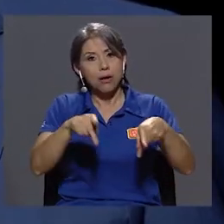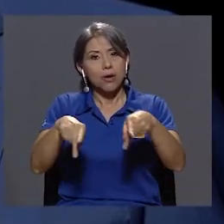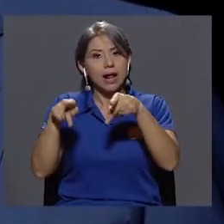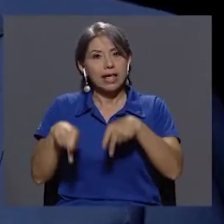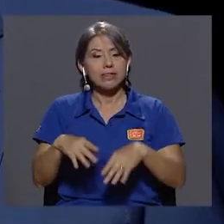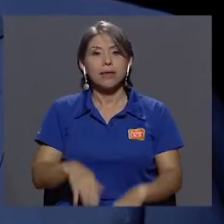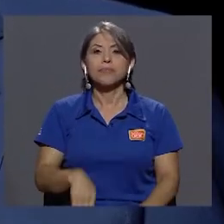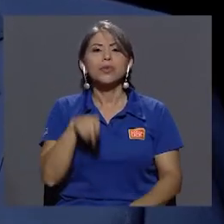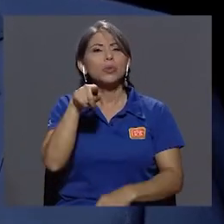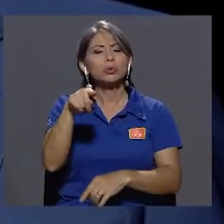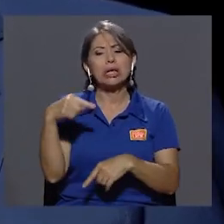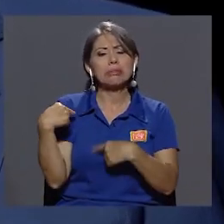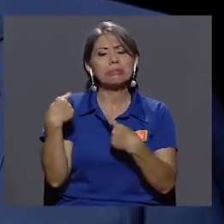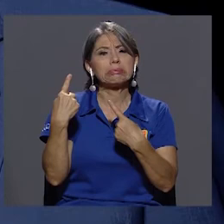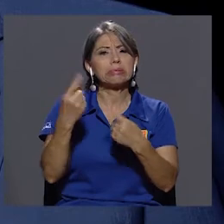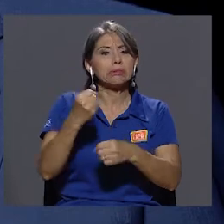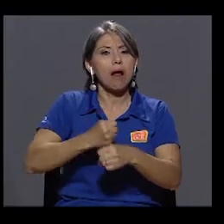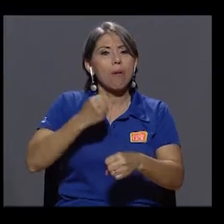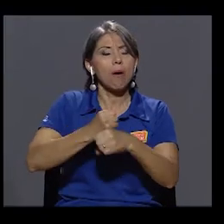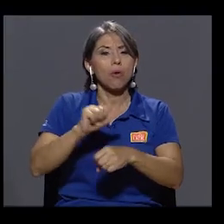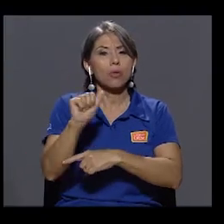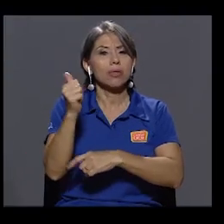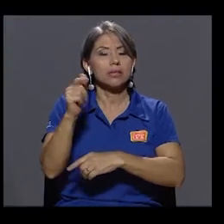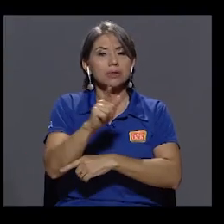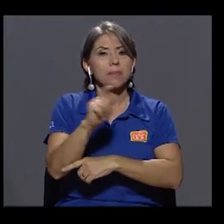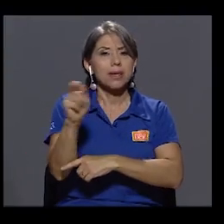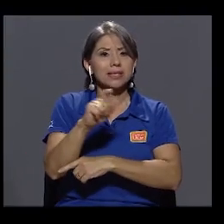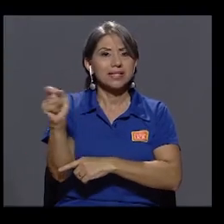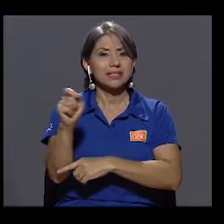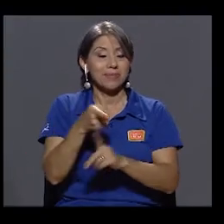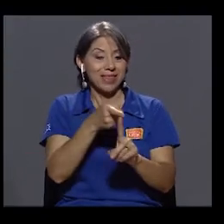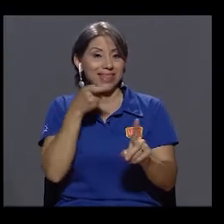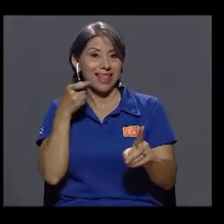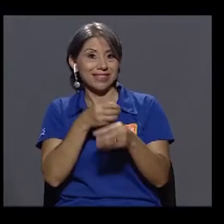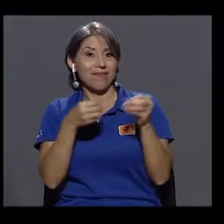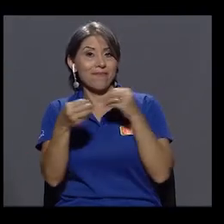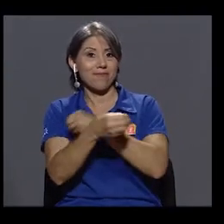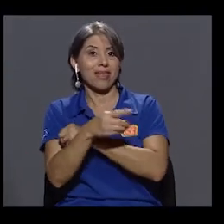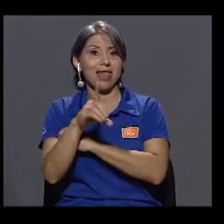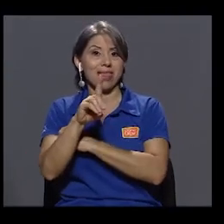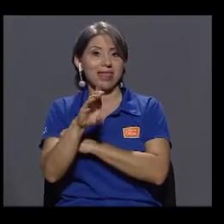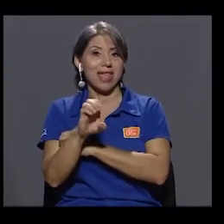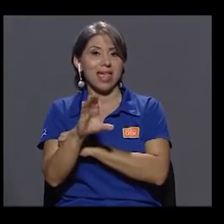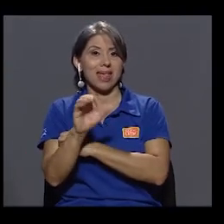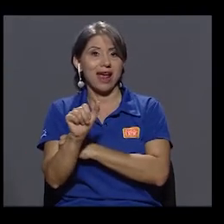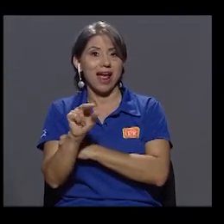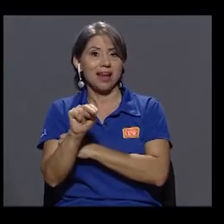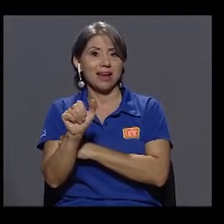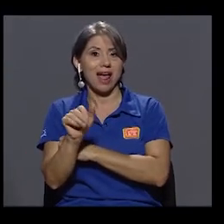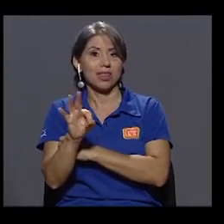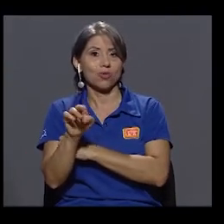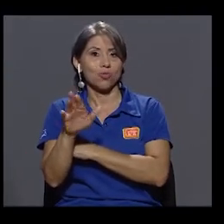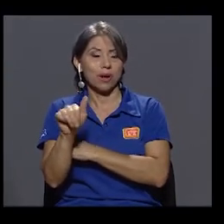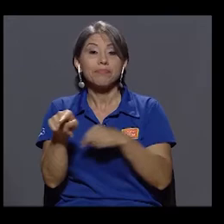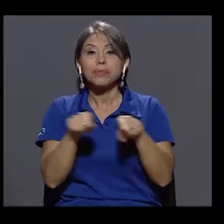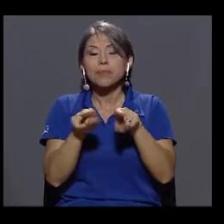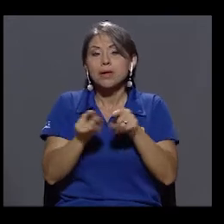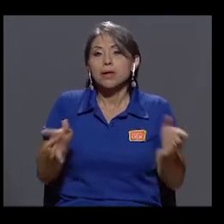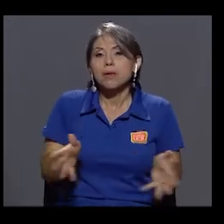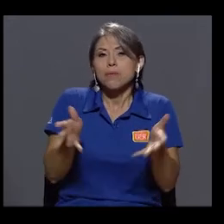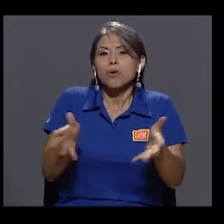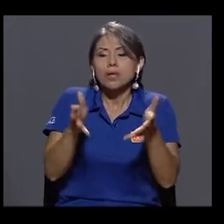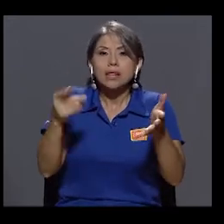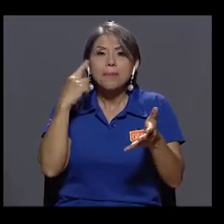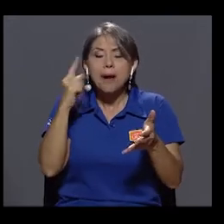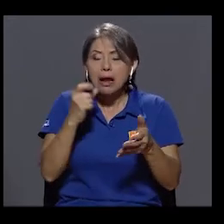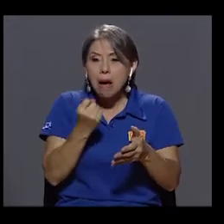gran trabajo que usted viene realizando en estos 10 meses desde la decanatura y creo que es muy importante como ha venido impulsando también procesos para entender todo